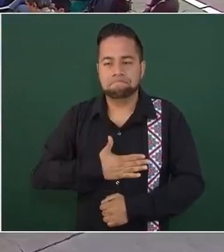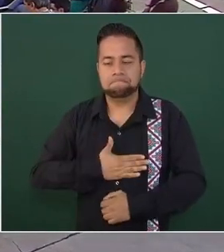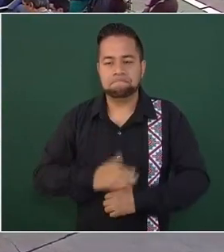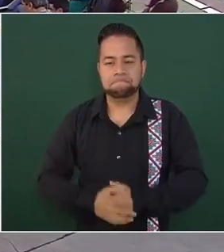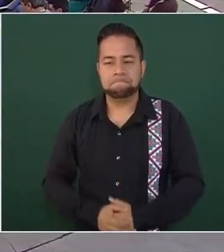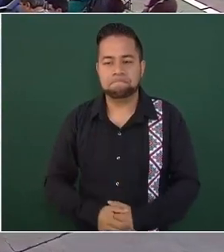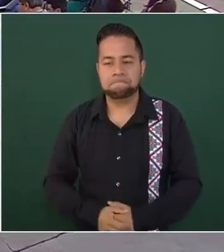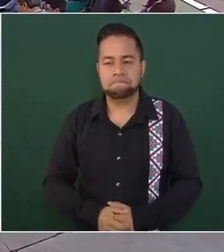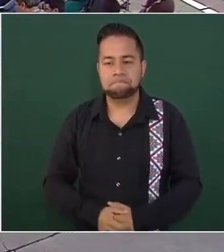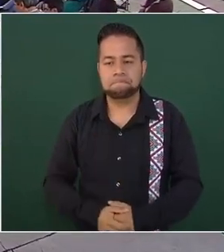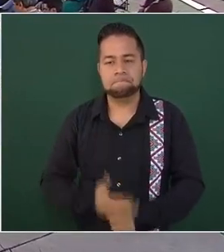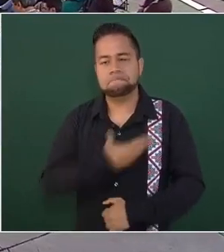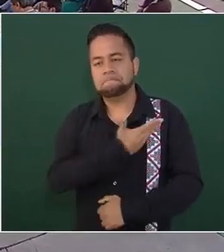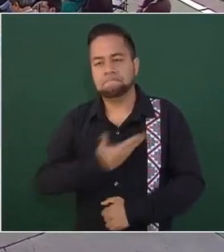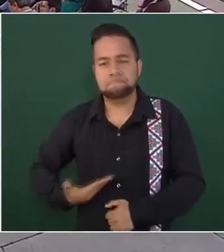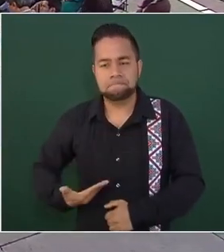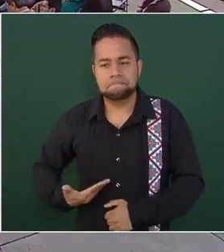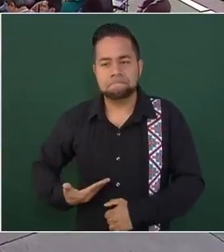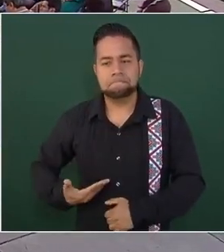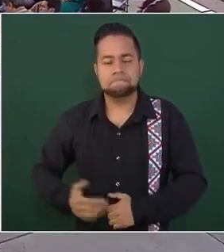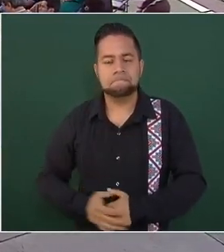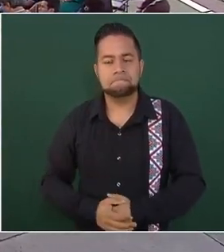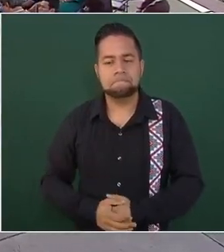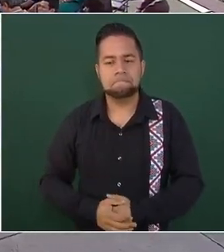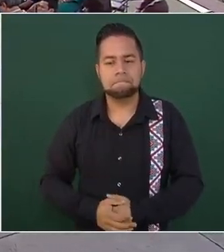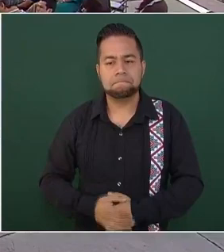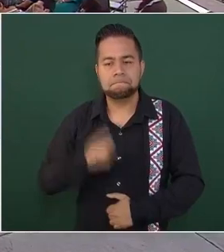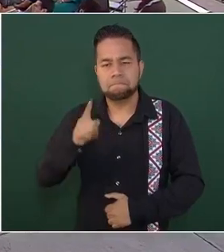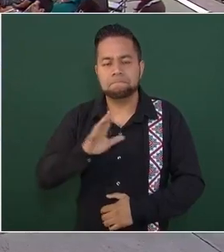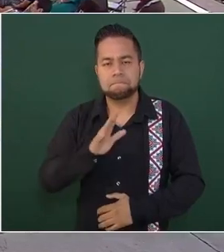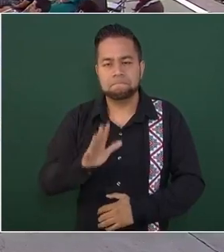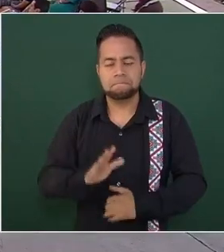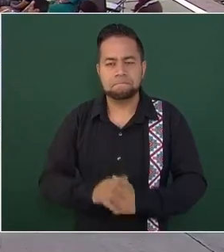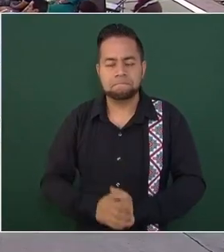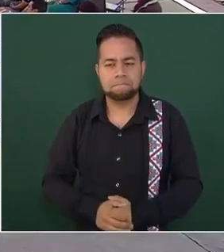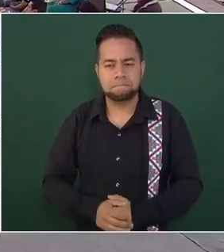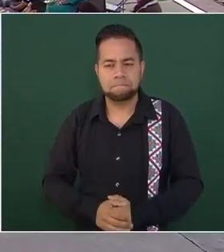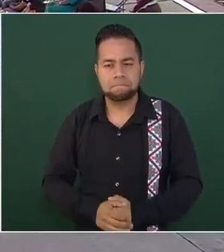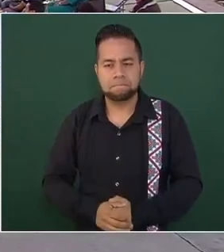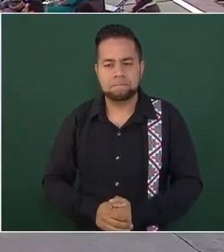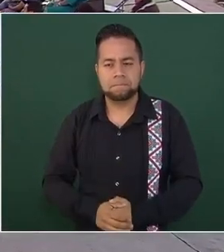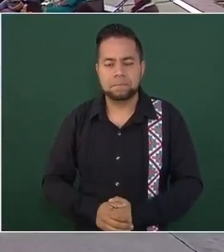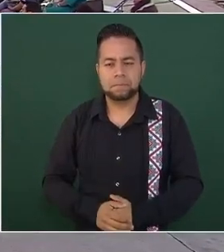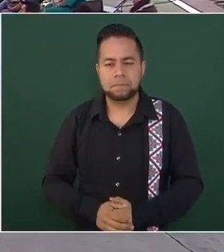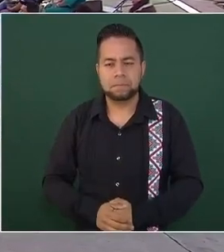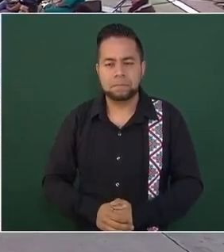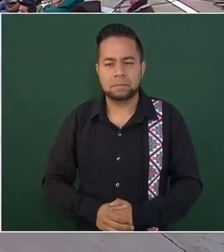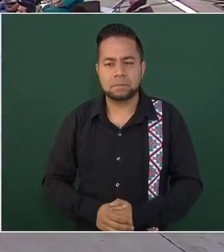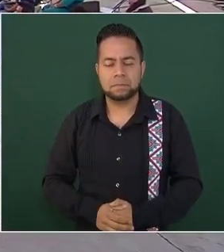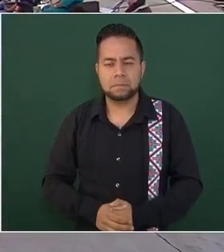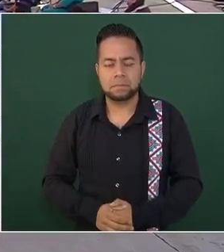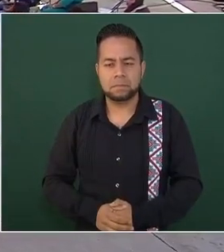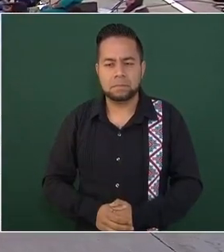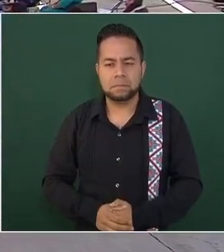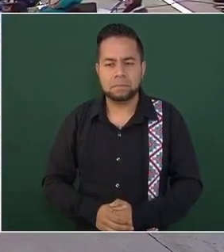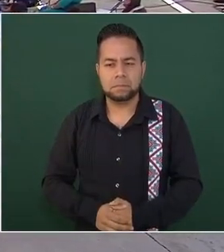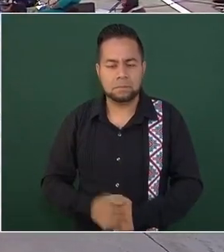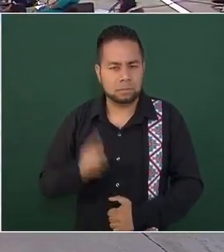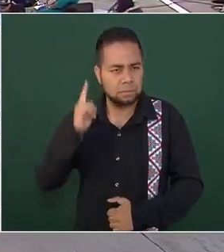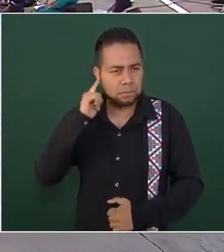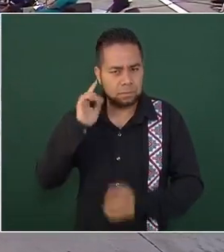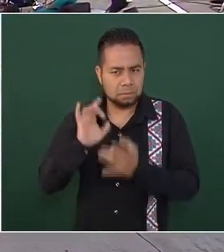señor presidente usted ha denunciado la corrupción que le friva en el gobierno judicial